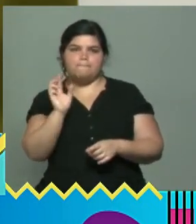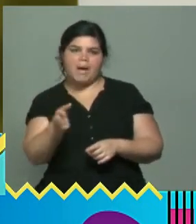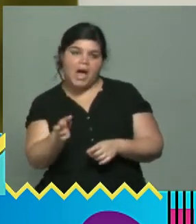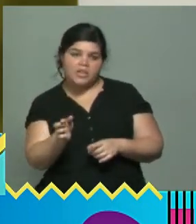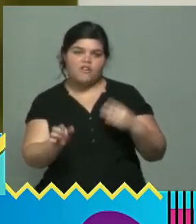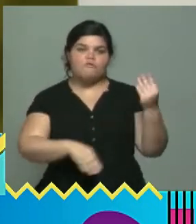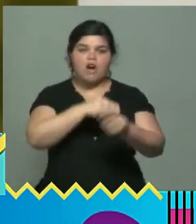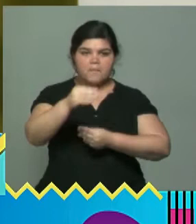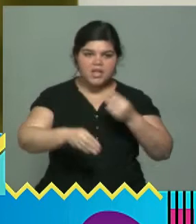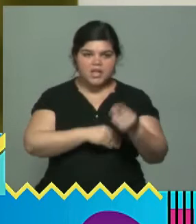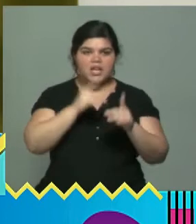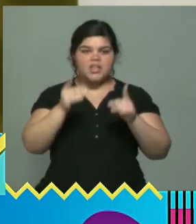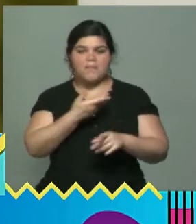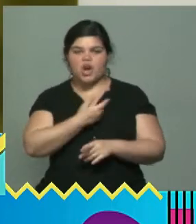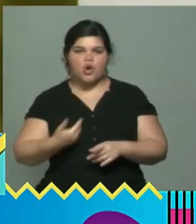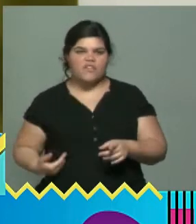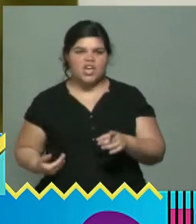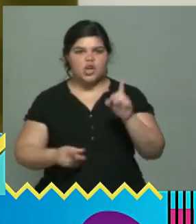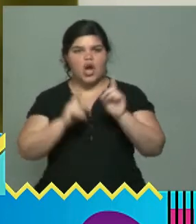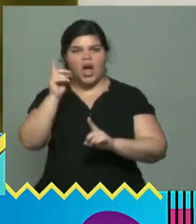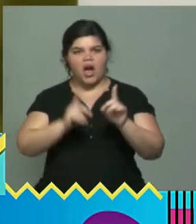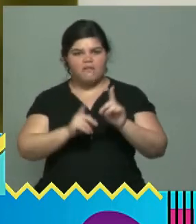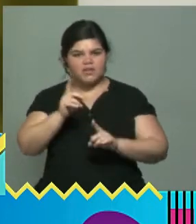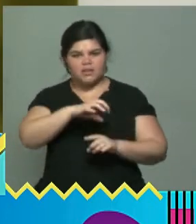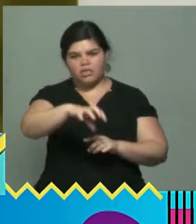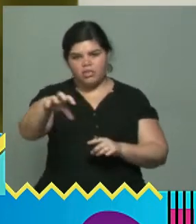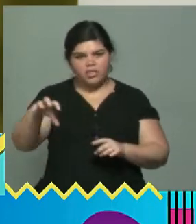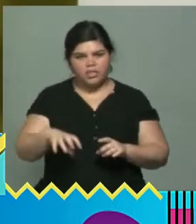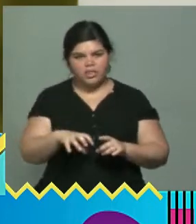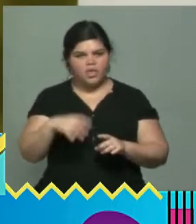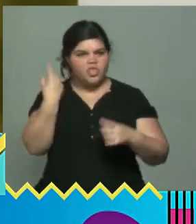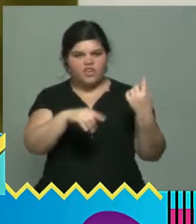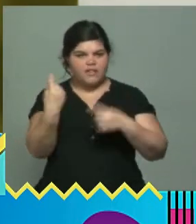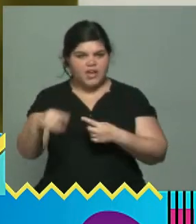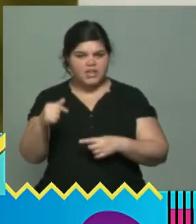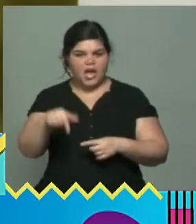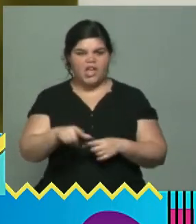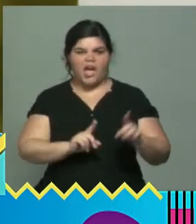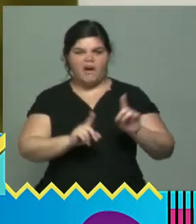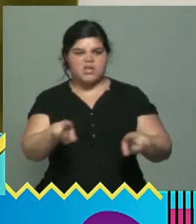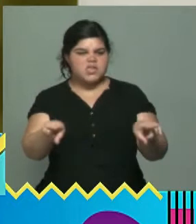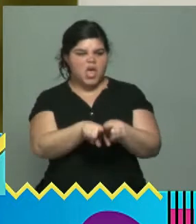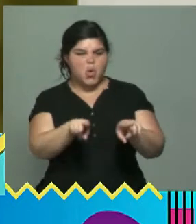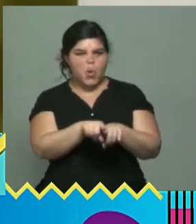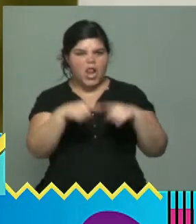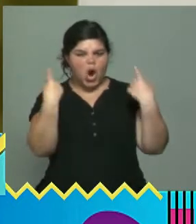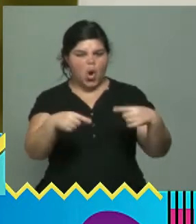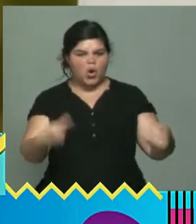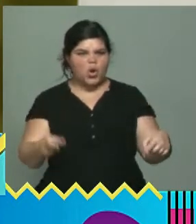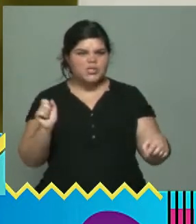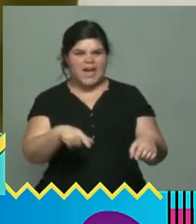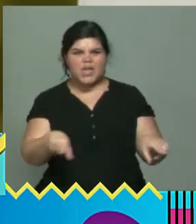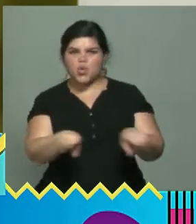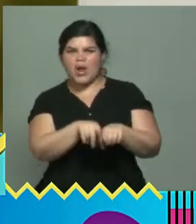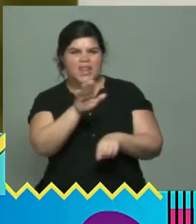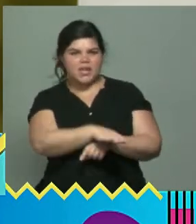general y a veces hasta el propio Estado y sus efectores, cómo los ponen en esa situación de objeto, aún teniendo una ley, ¿no? Que los